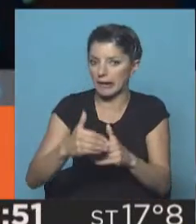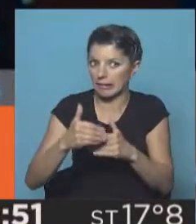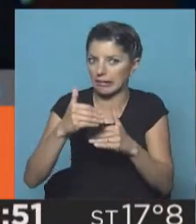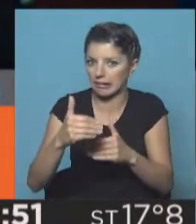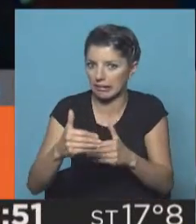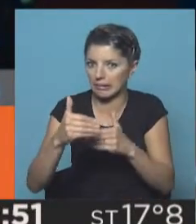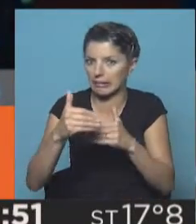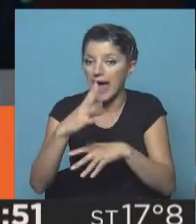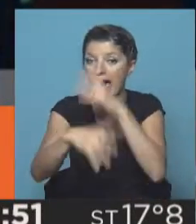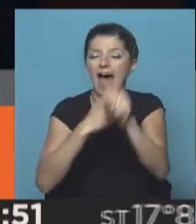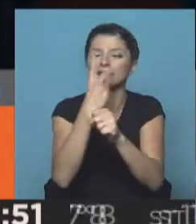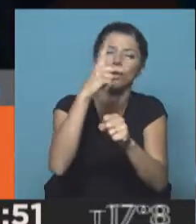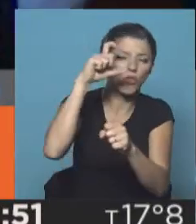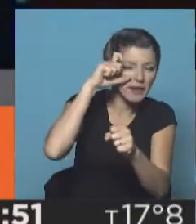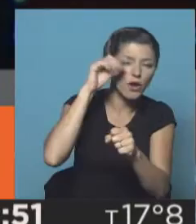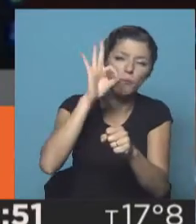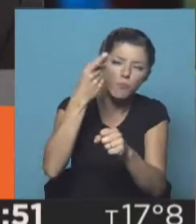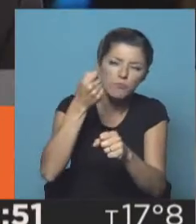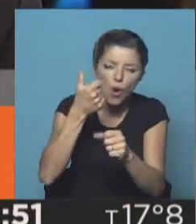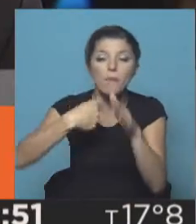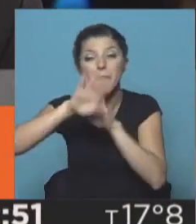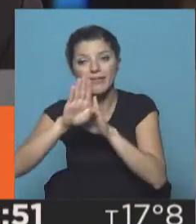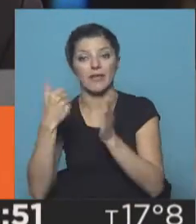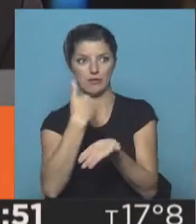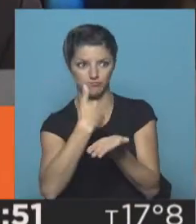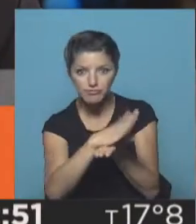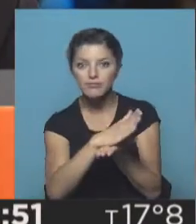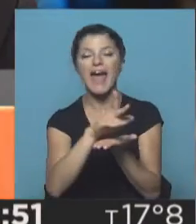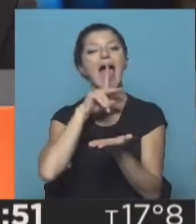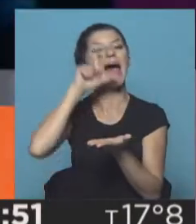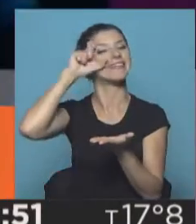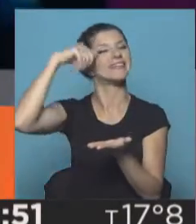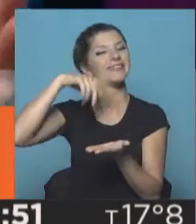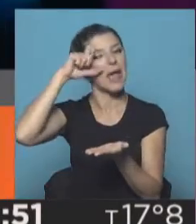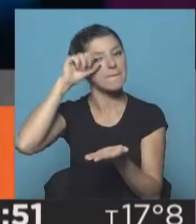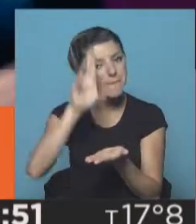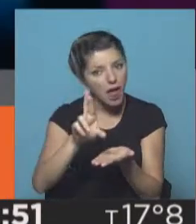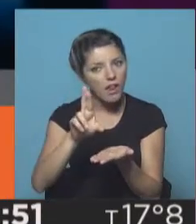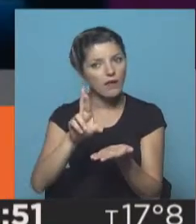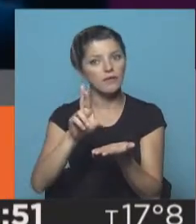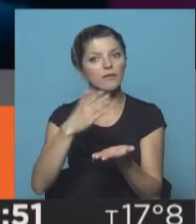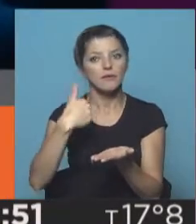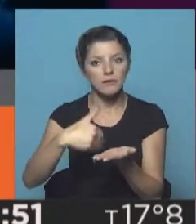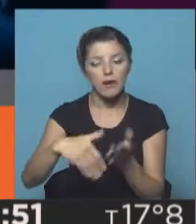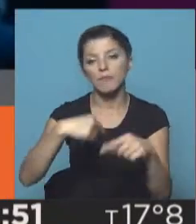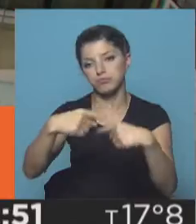enero, ahí lo van a sacar a Temer y entonces va a haber un gobierno transicional que siga siendo el gobierno de Temer.